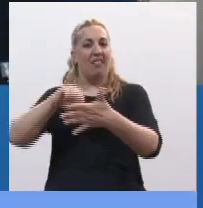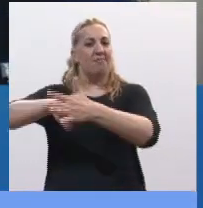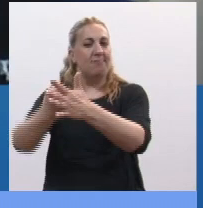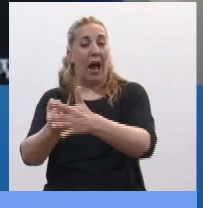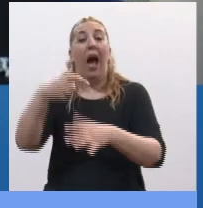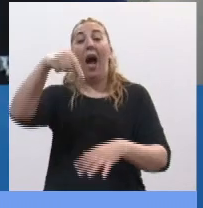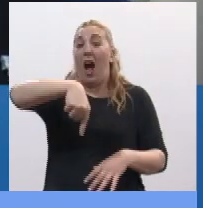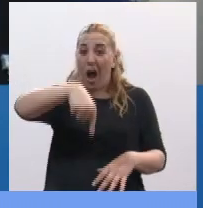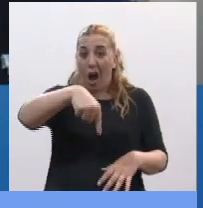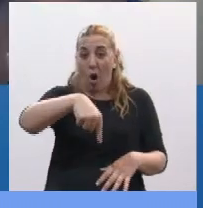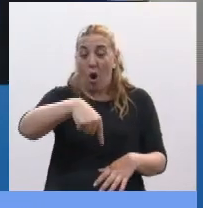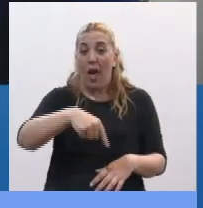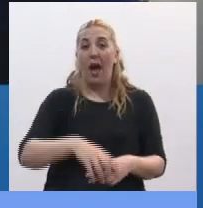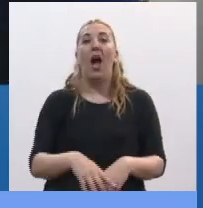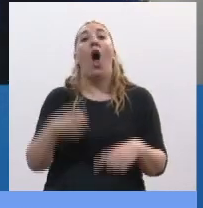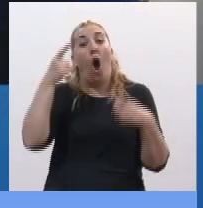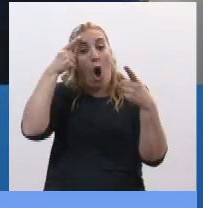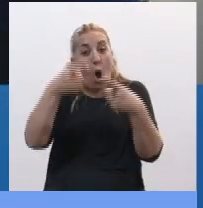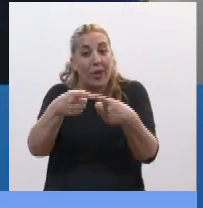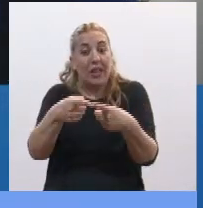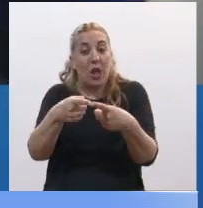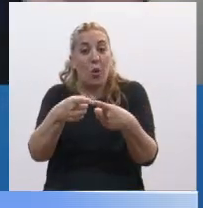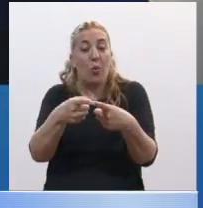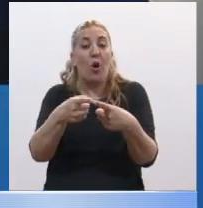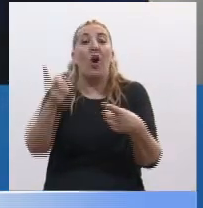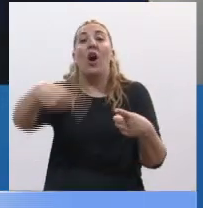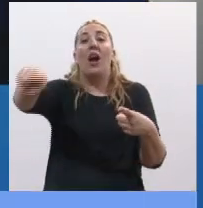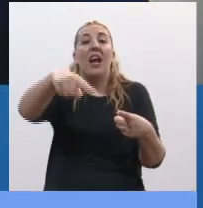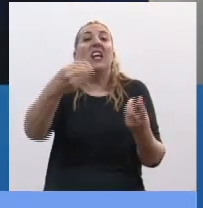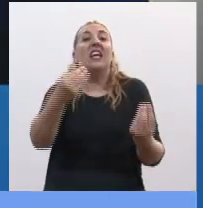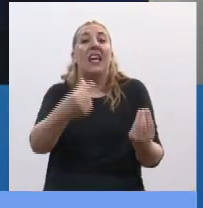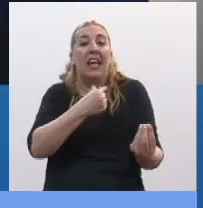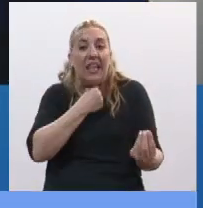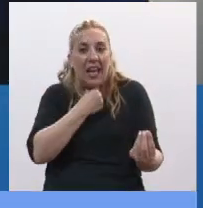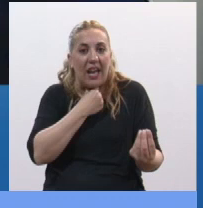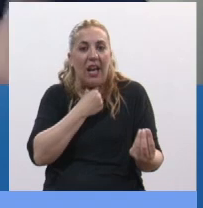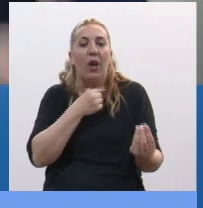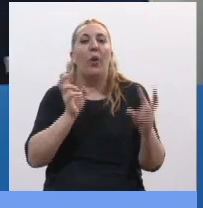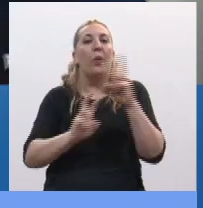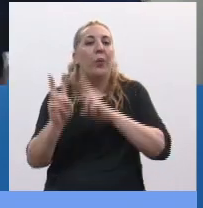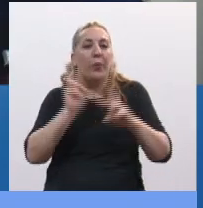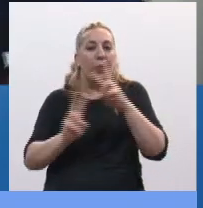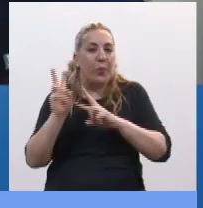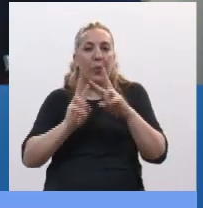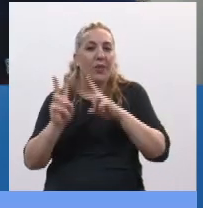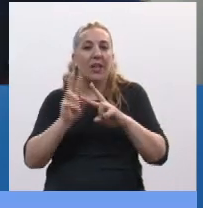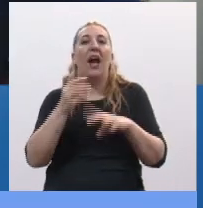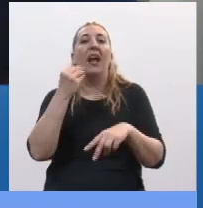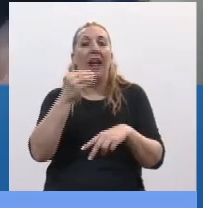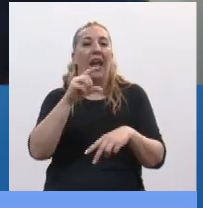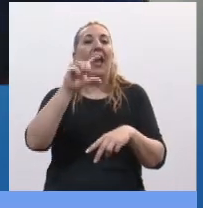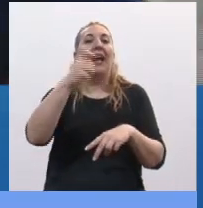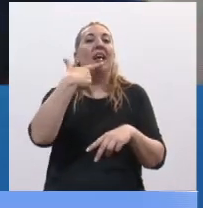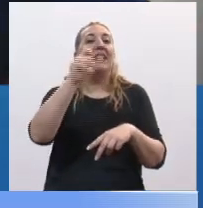operación fenomenal. Y ahora, el objetivo que tienen es el proteger al irregular interino